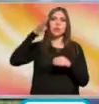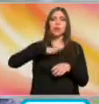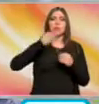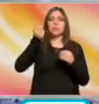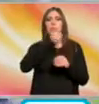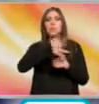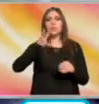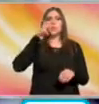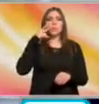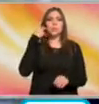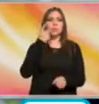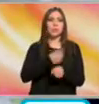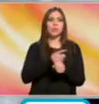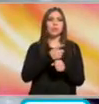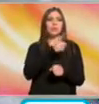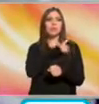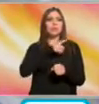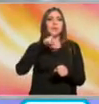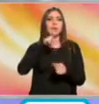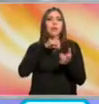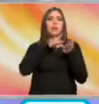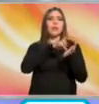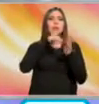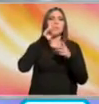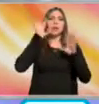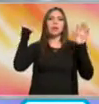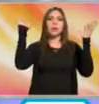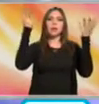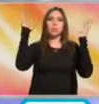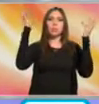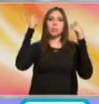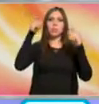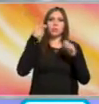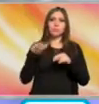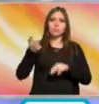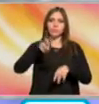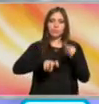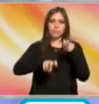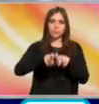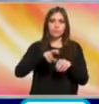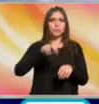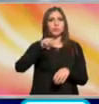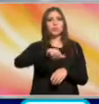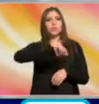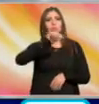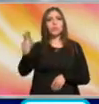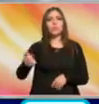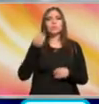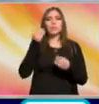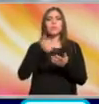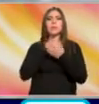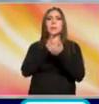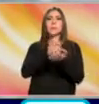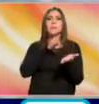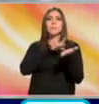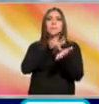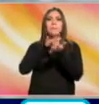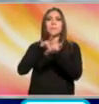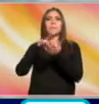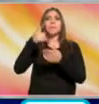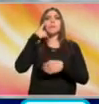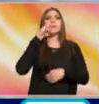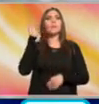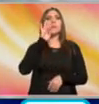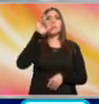voluntariado. Los de socorros, que son los que ustedes por lo general ven en las ambulancias, y los que coordinan muchas de las acciones en